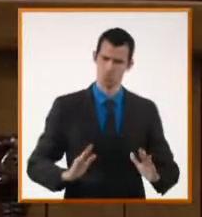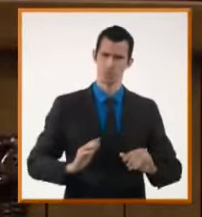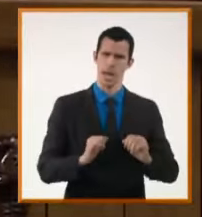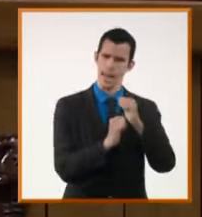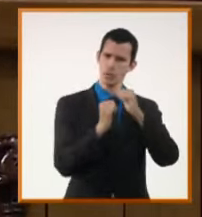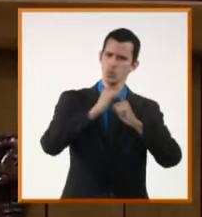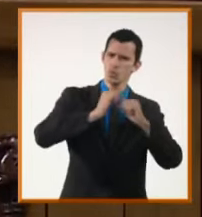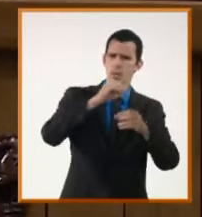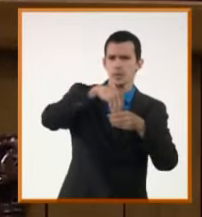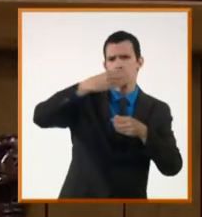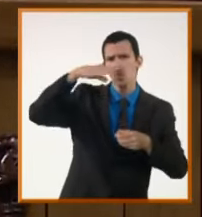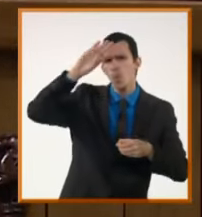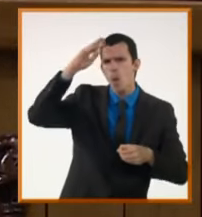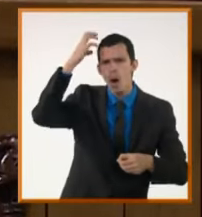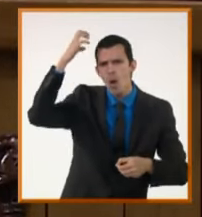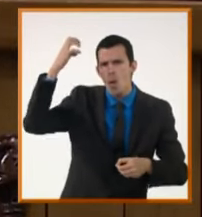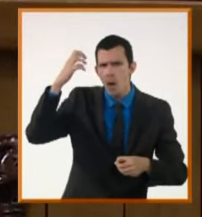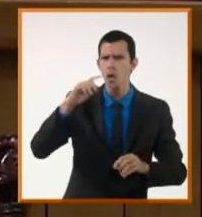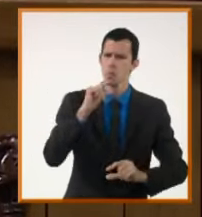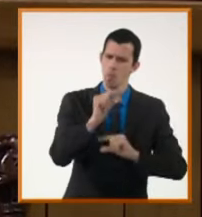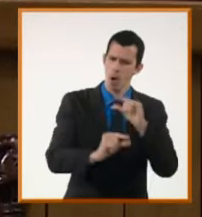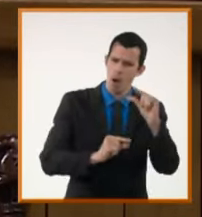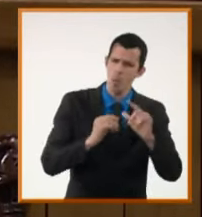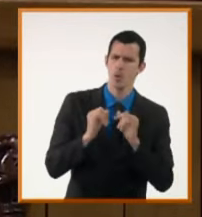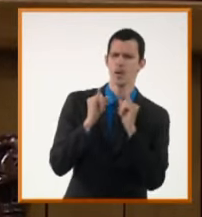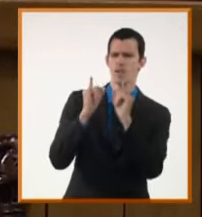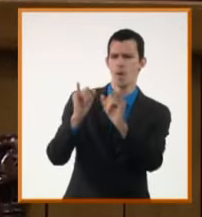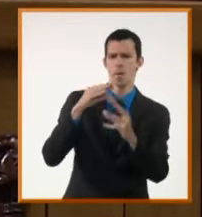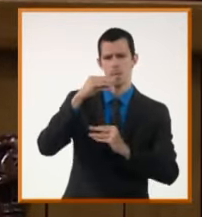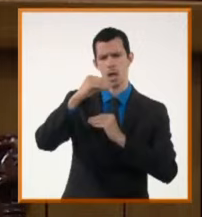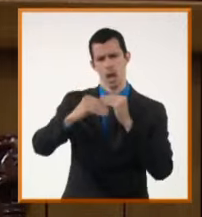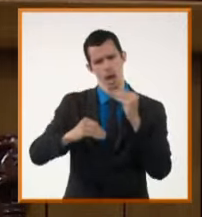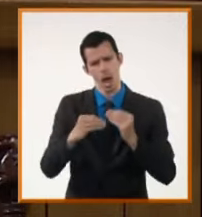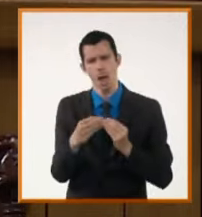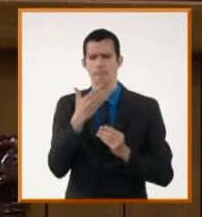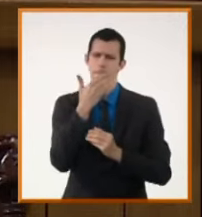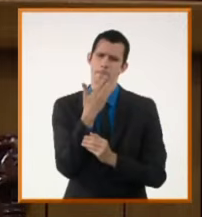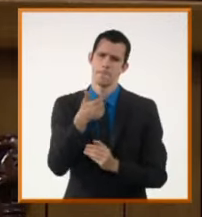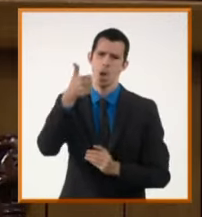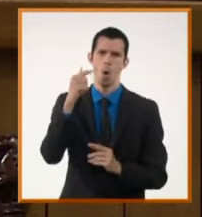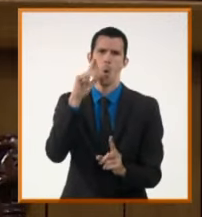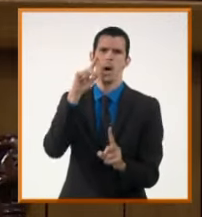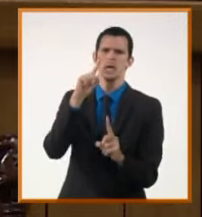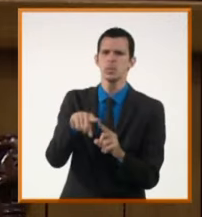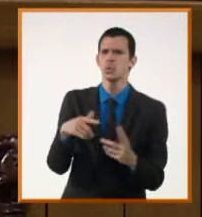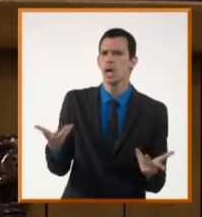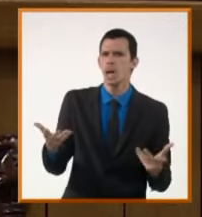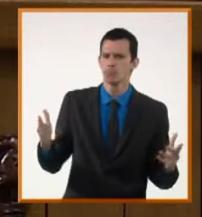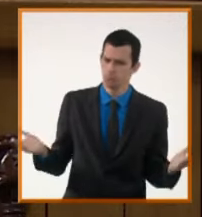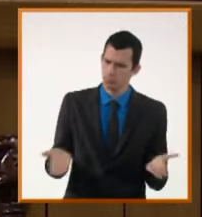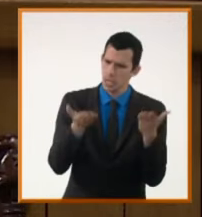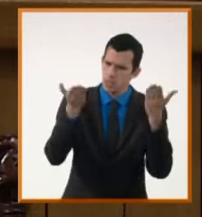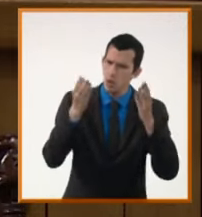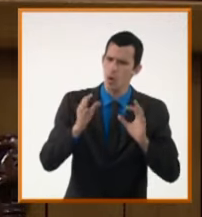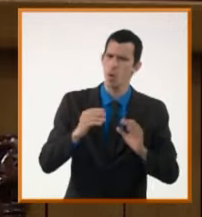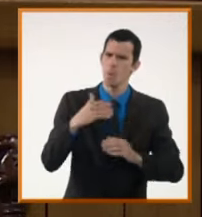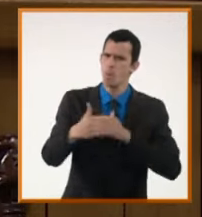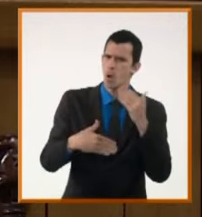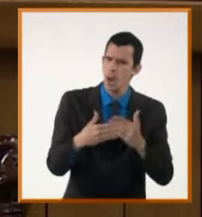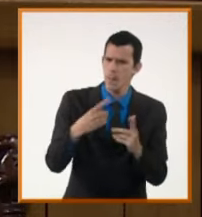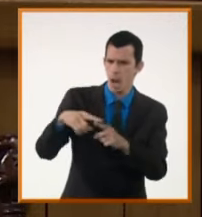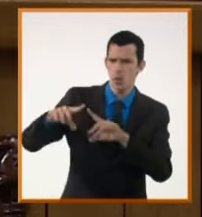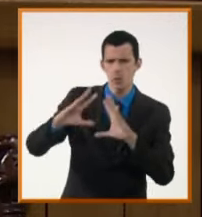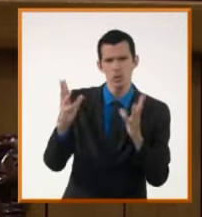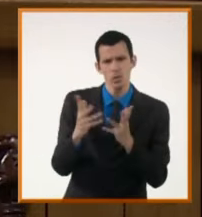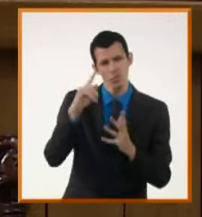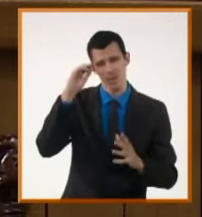la implementación de estas acciones y medidas permitirá avanzar en el enfrentamiento decidido y ordenado de los